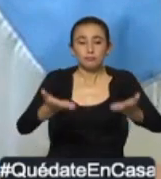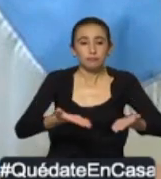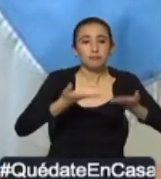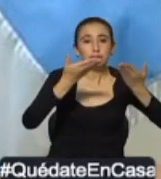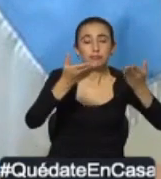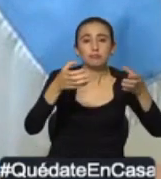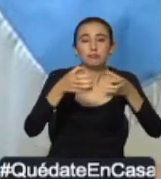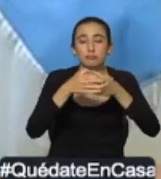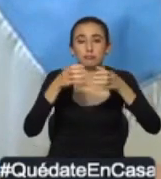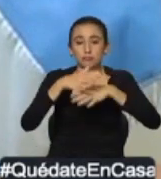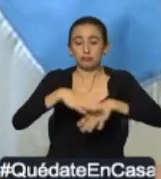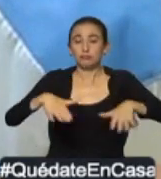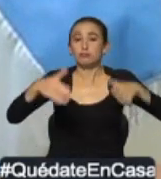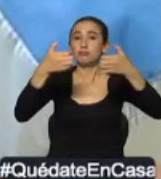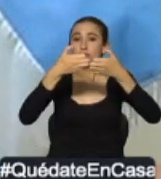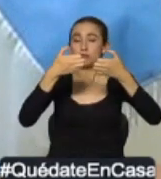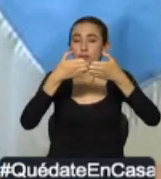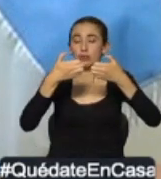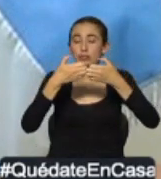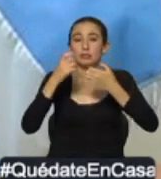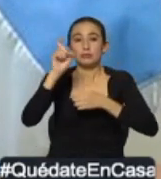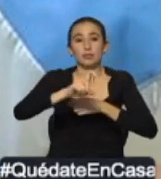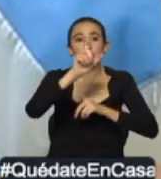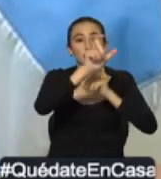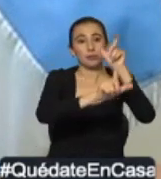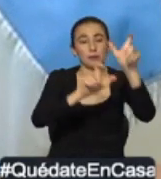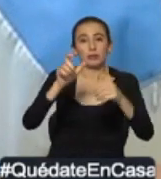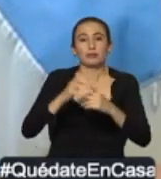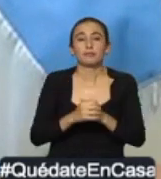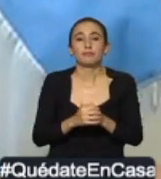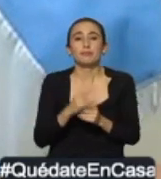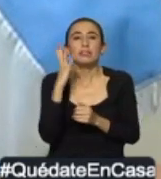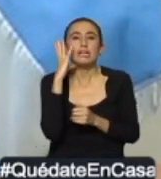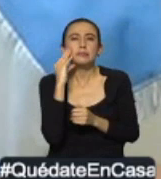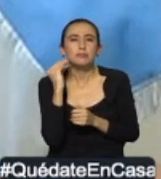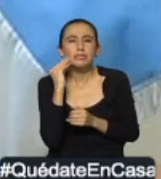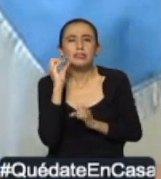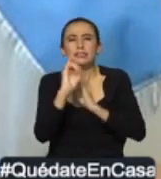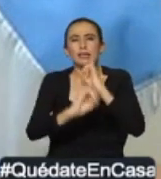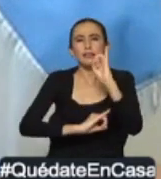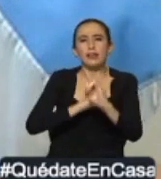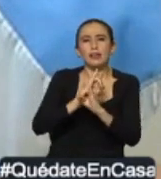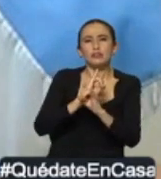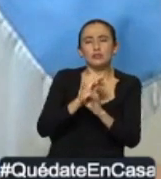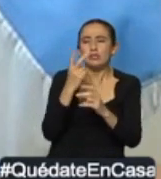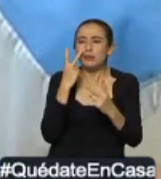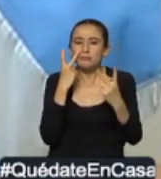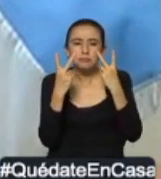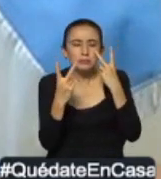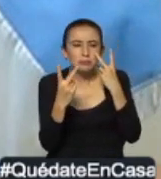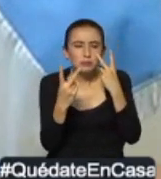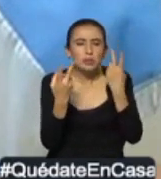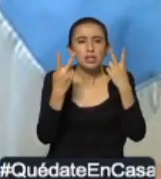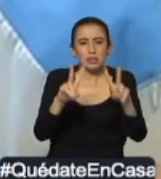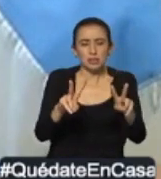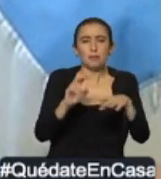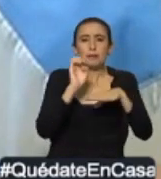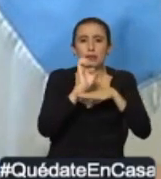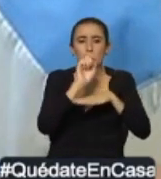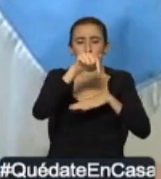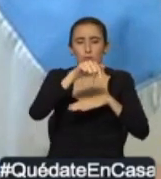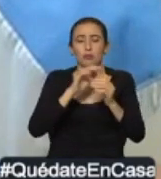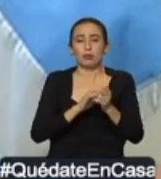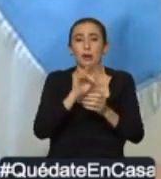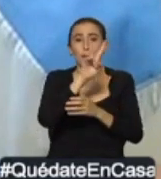requieren de acuerdo a la experiencia internacional y a los casos registrados en el ecuador un 20 por